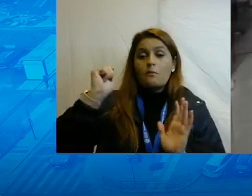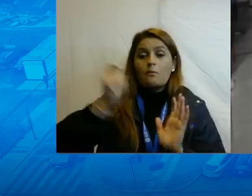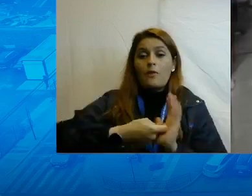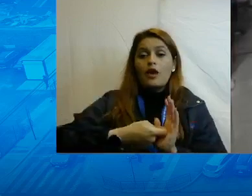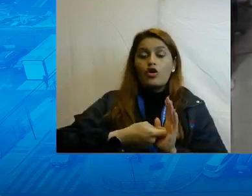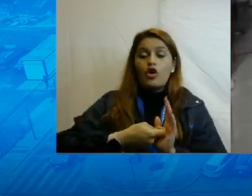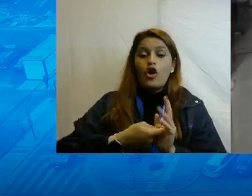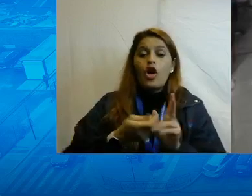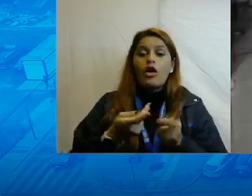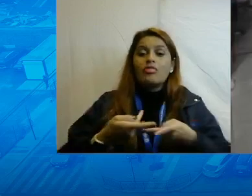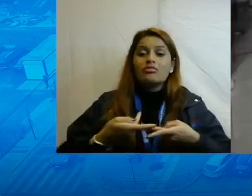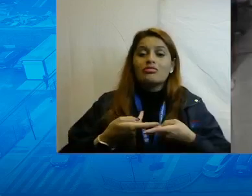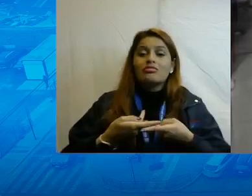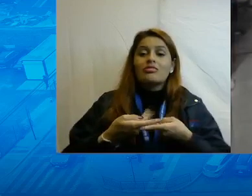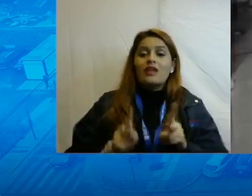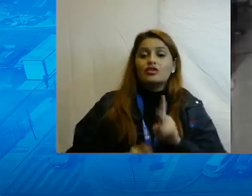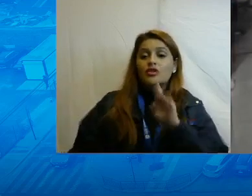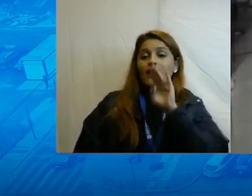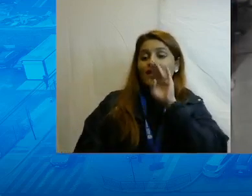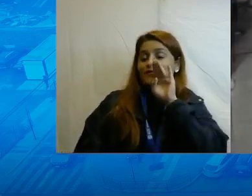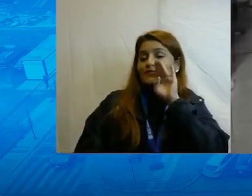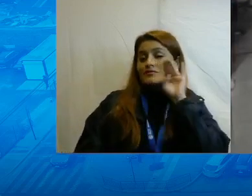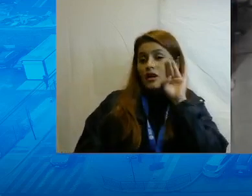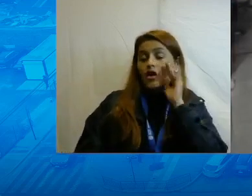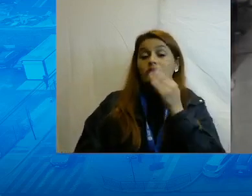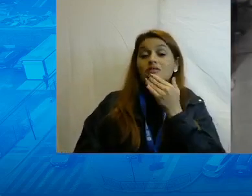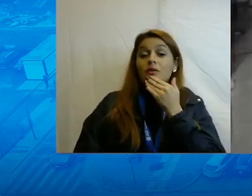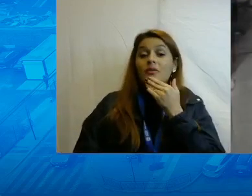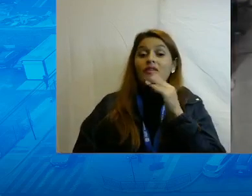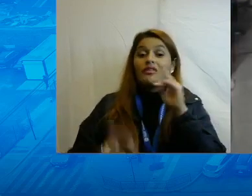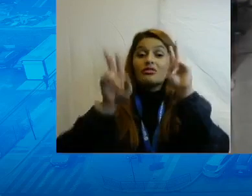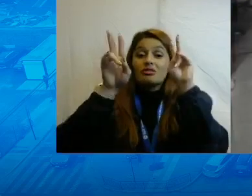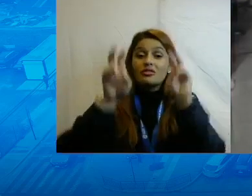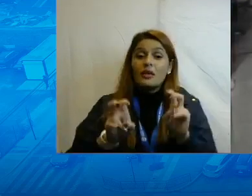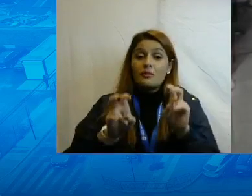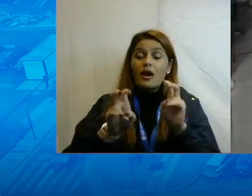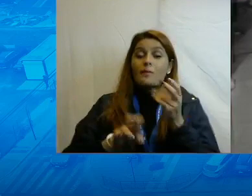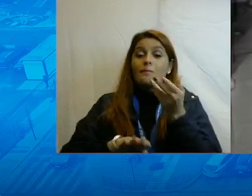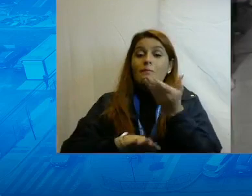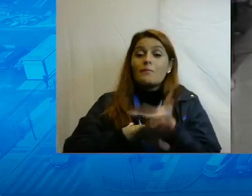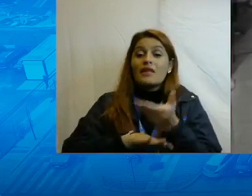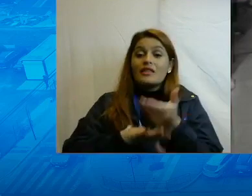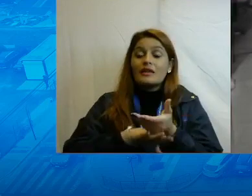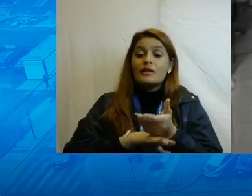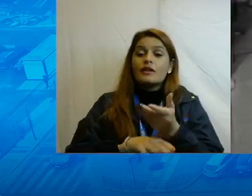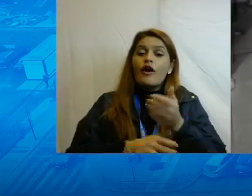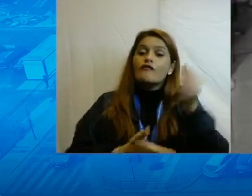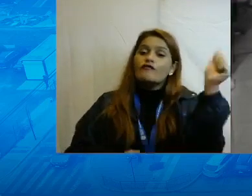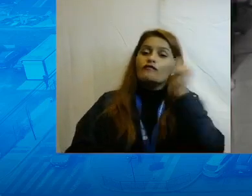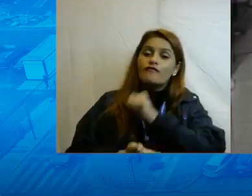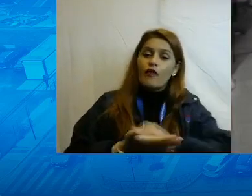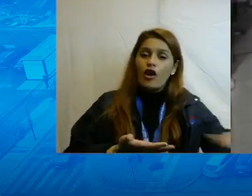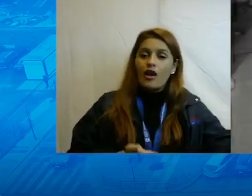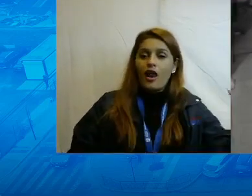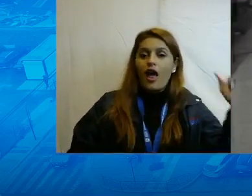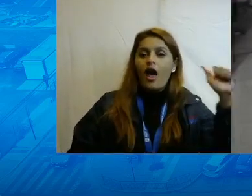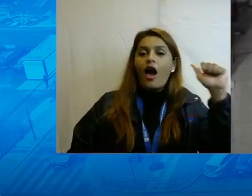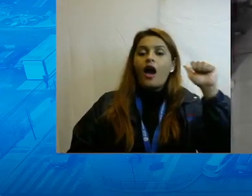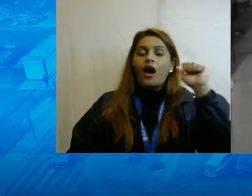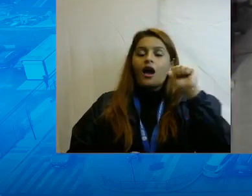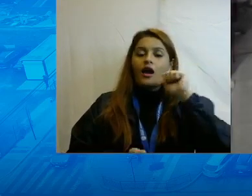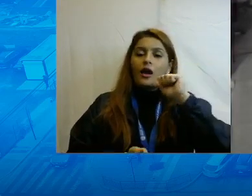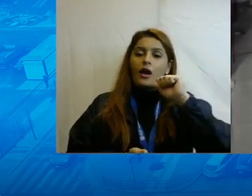aseo y regula también todo el procedimiento relativo a la solicitud de condonaciones ante el juzgado de policía